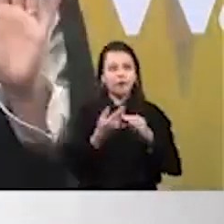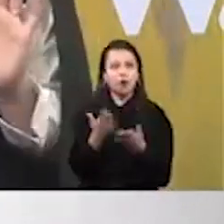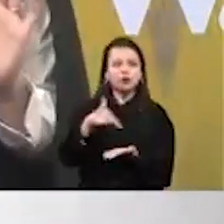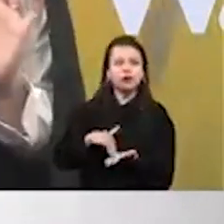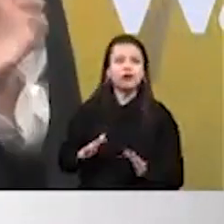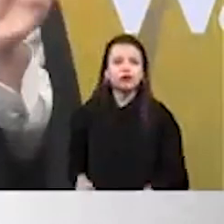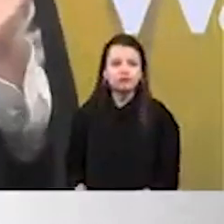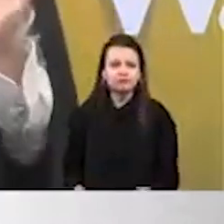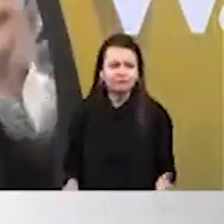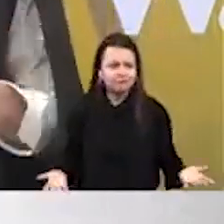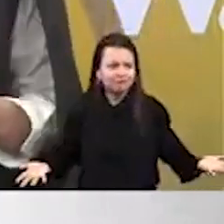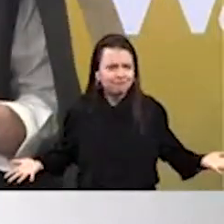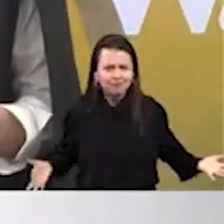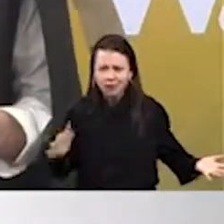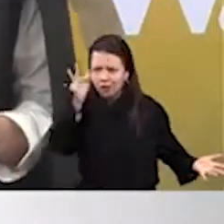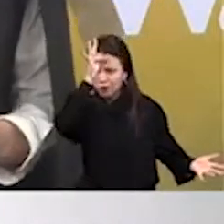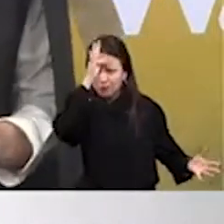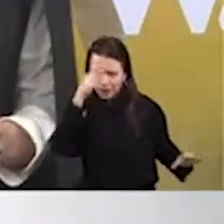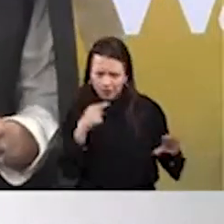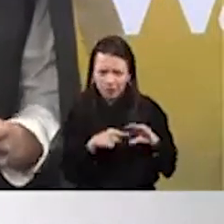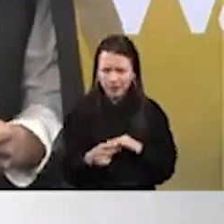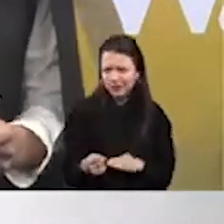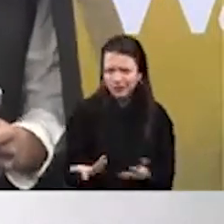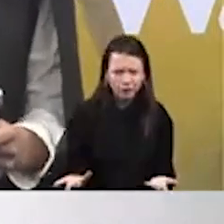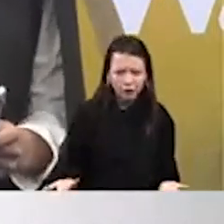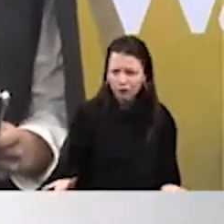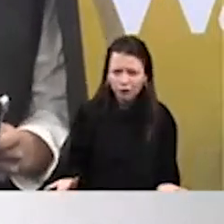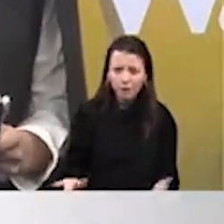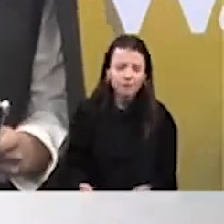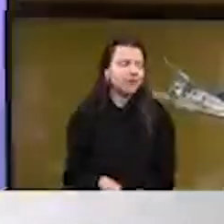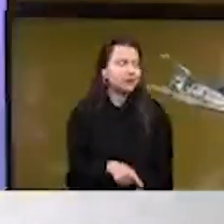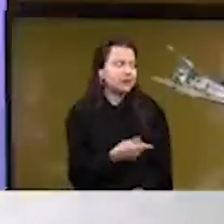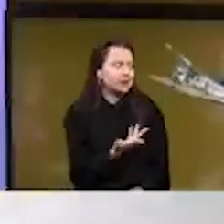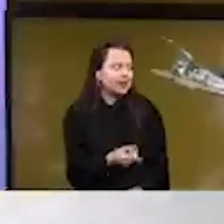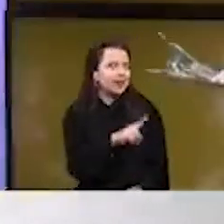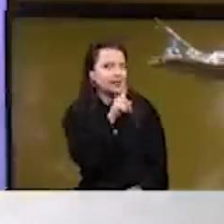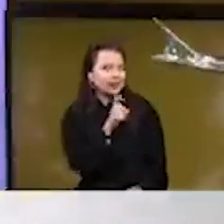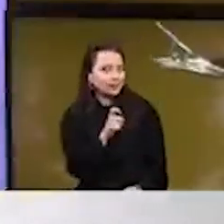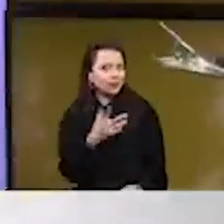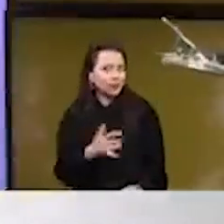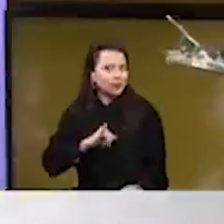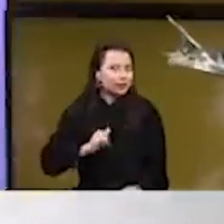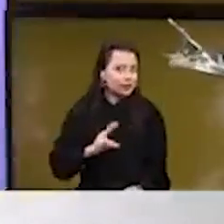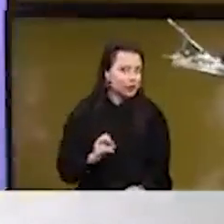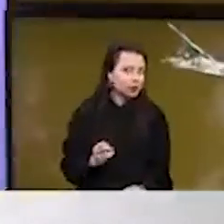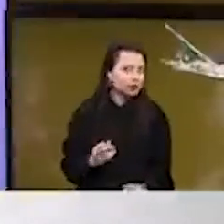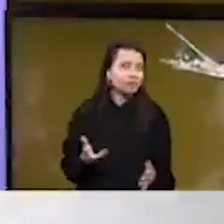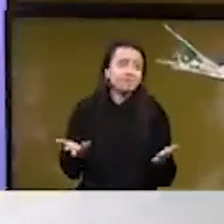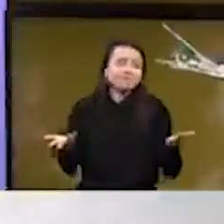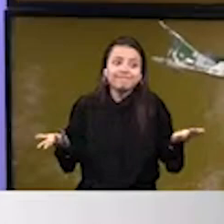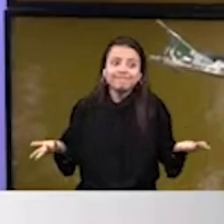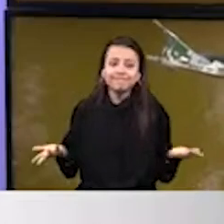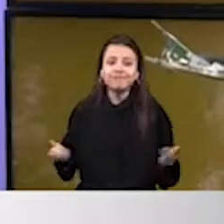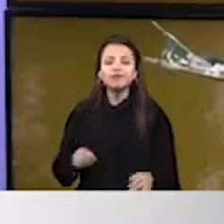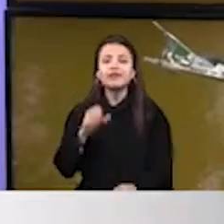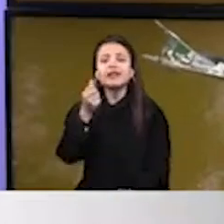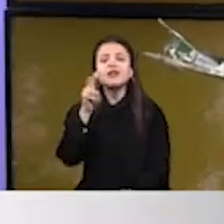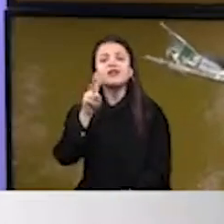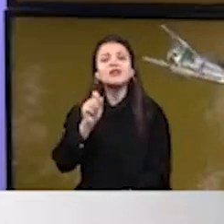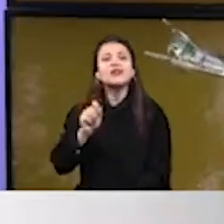pesos, y el hospital pues ya no quiere devolverlos. La pregunta es esa, ¿nos querrá devolver el hospital, sí o no? 12:26 y en minutos